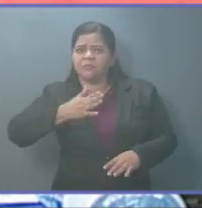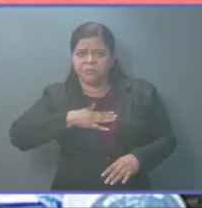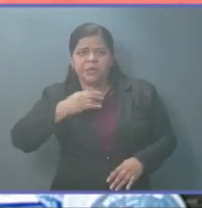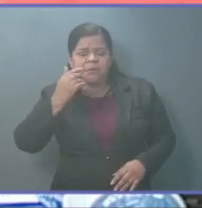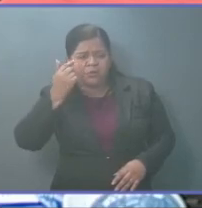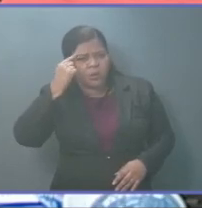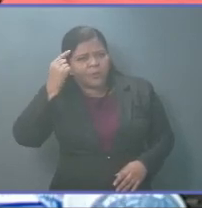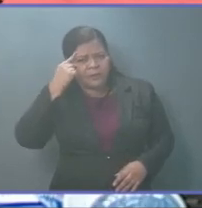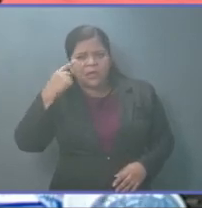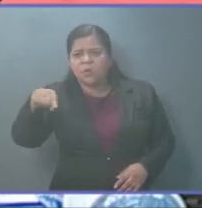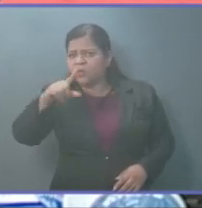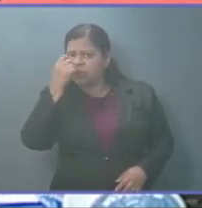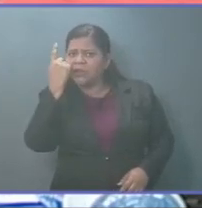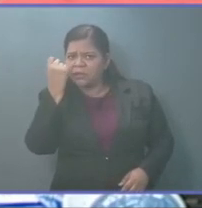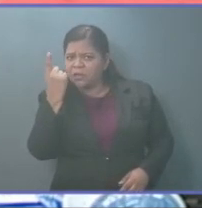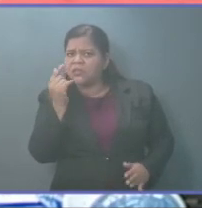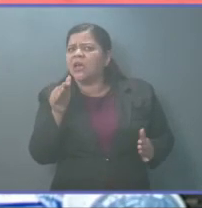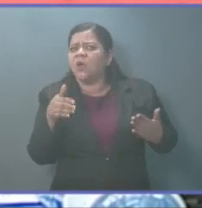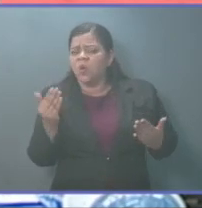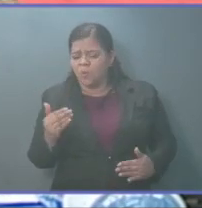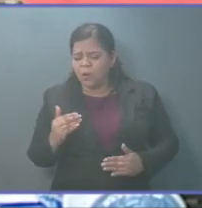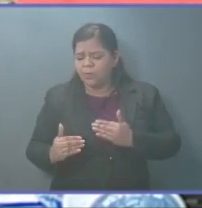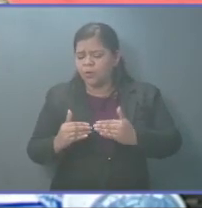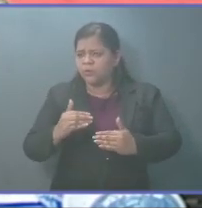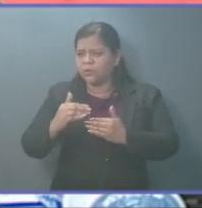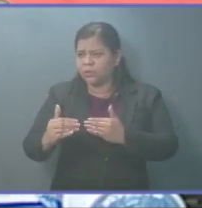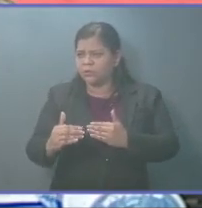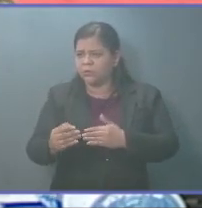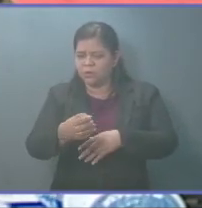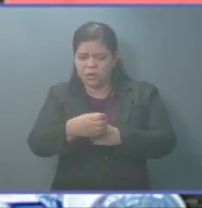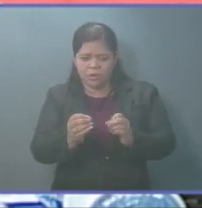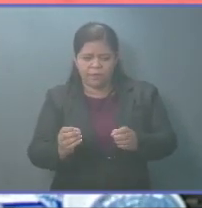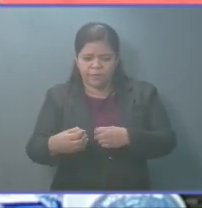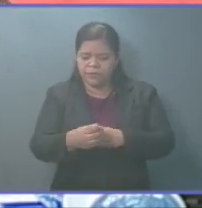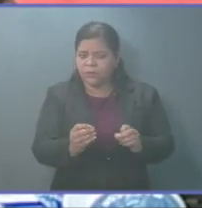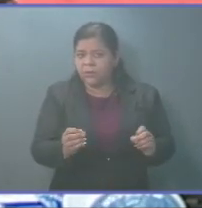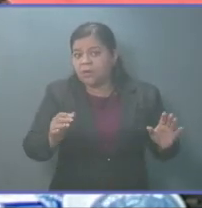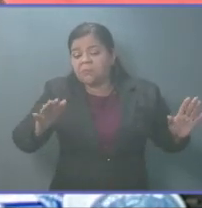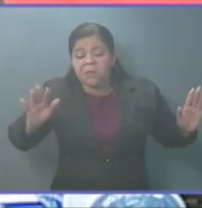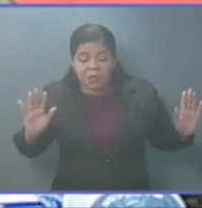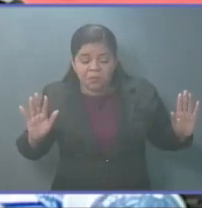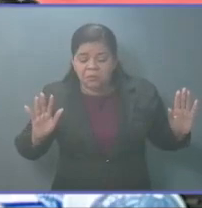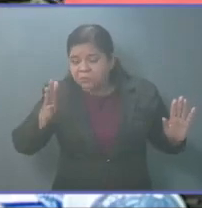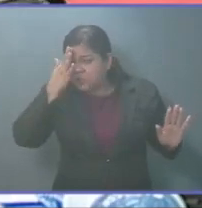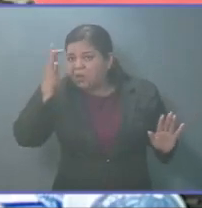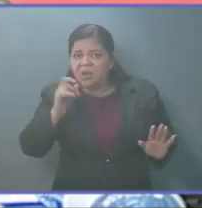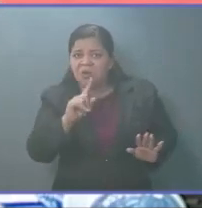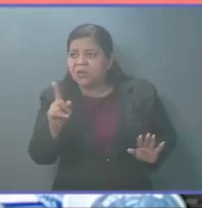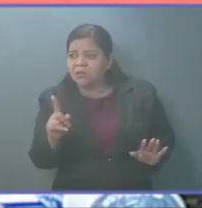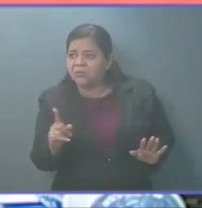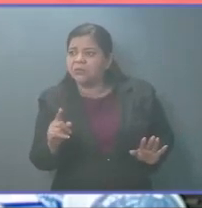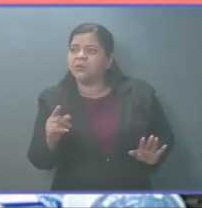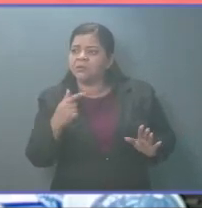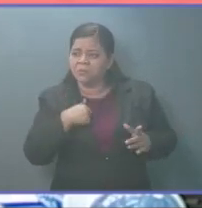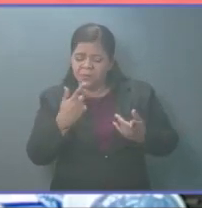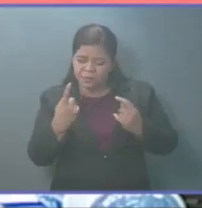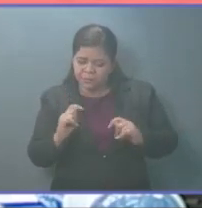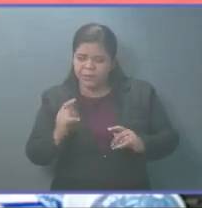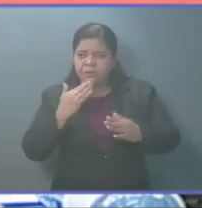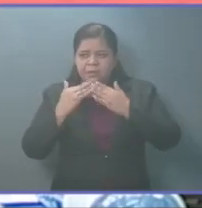comprender cómo es que funcionamos en las unidades. Pero parece que no es así, entonces voy a explicar más.